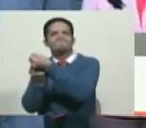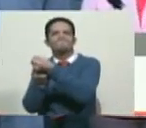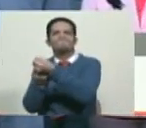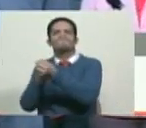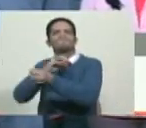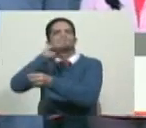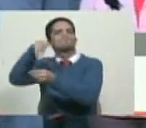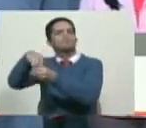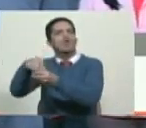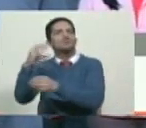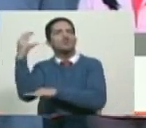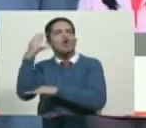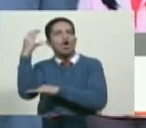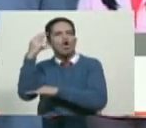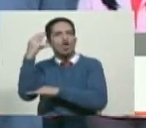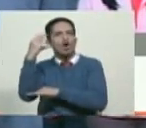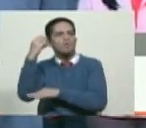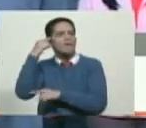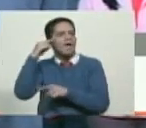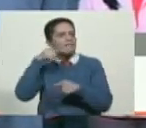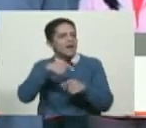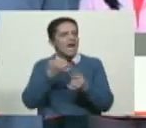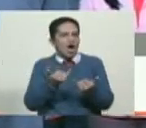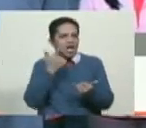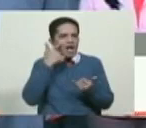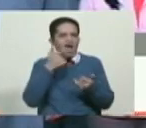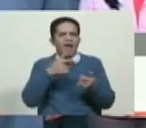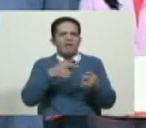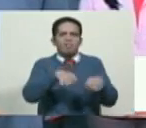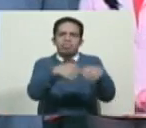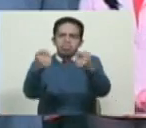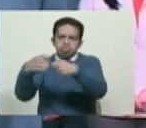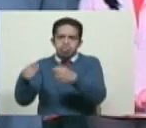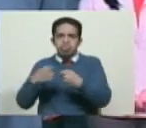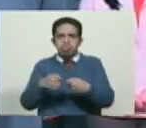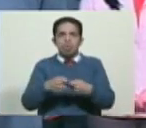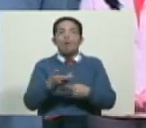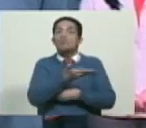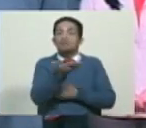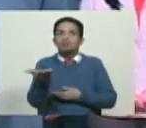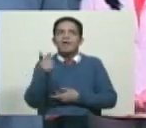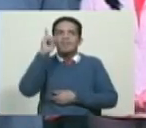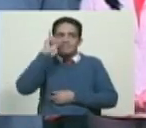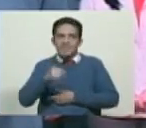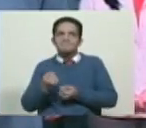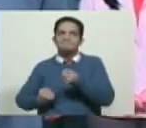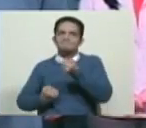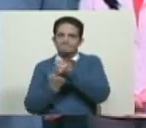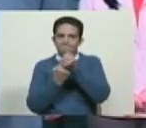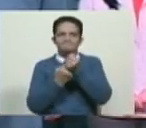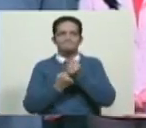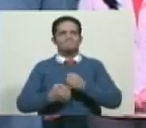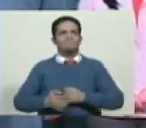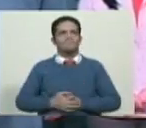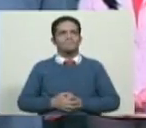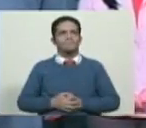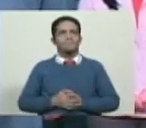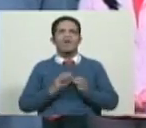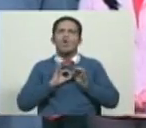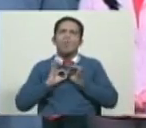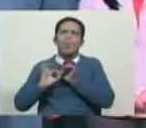Colombia para dividir la Fuerza Armada Nacional Bolivariana. Rodilla en tierra, Fuerza Armada Nacional Bolivariana a mi mando.